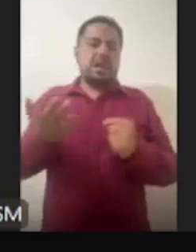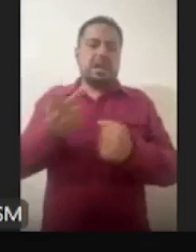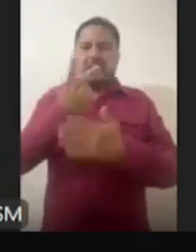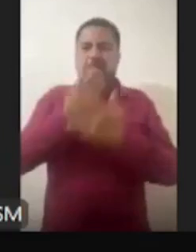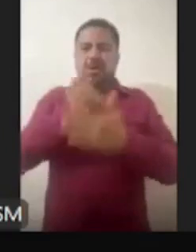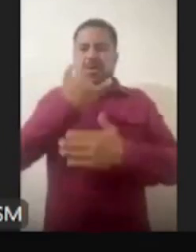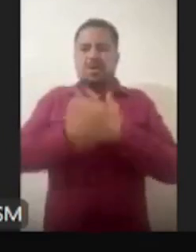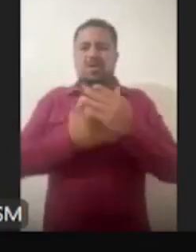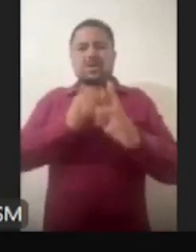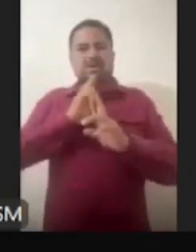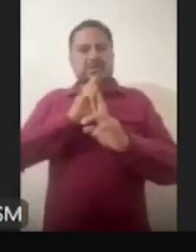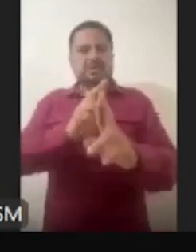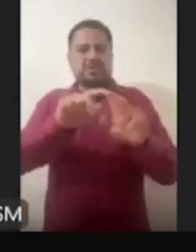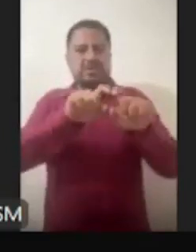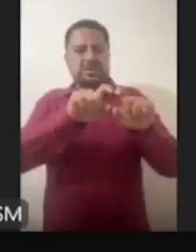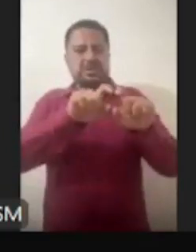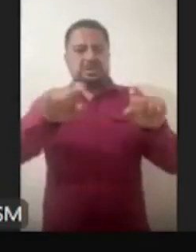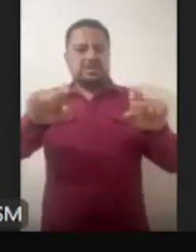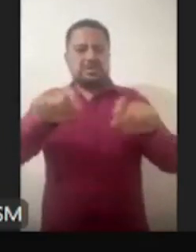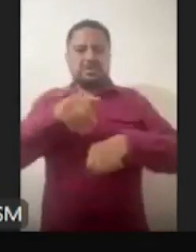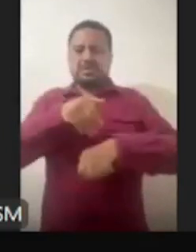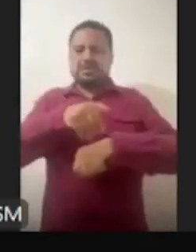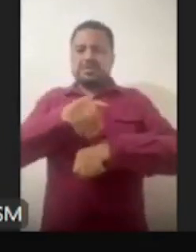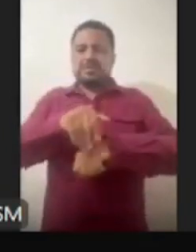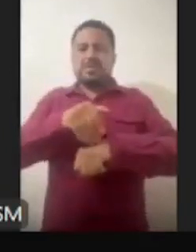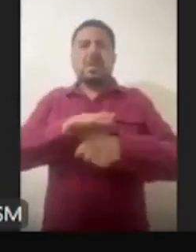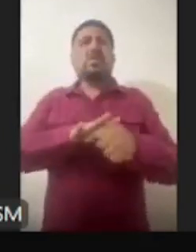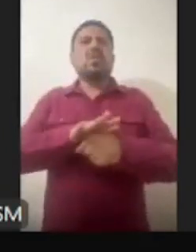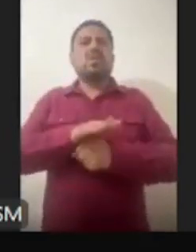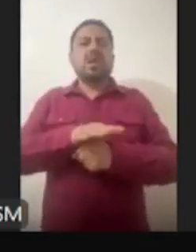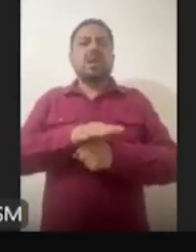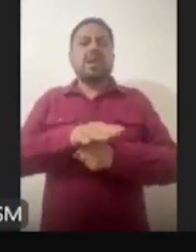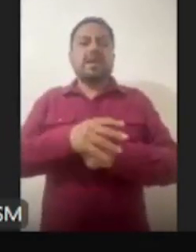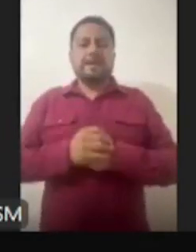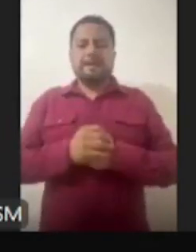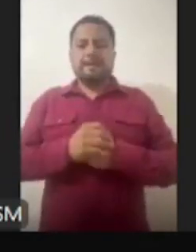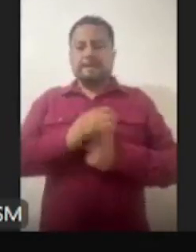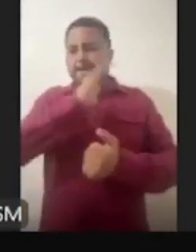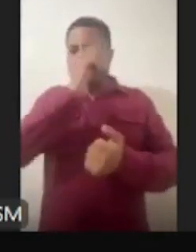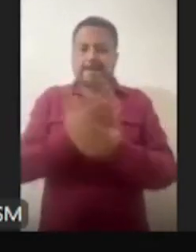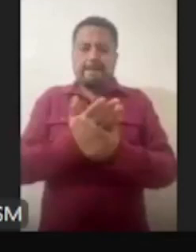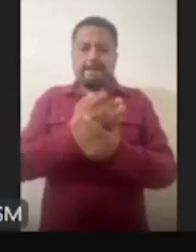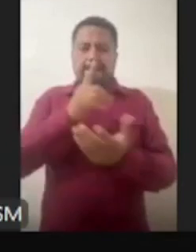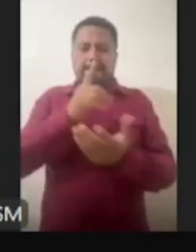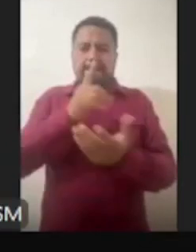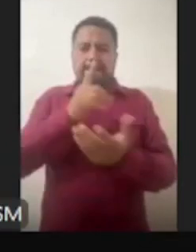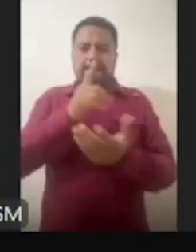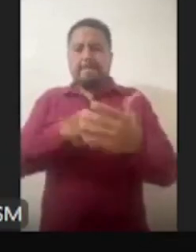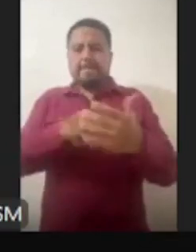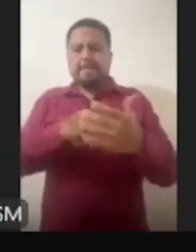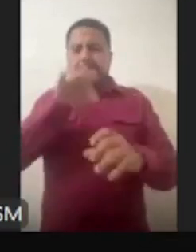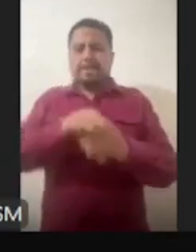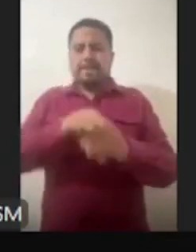resolución relativo al expediente del juicio electoral ciudadano,